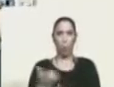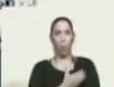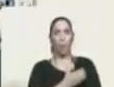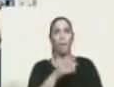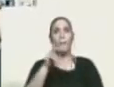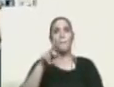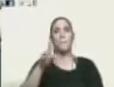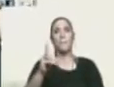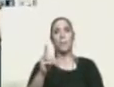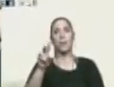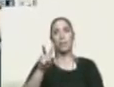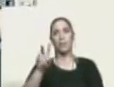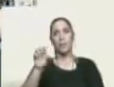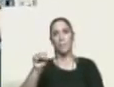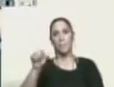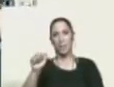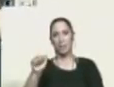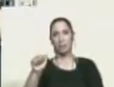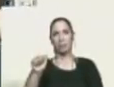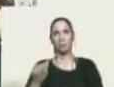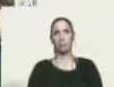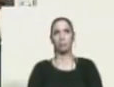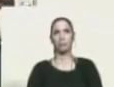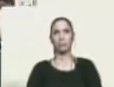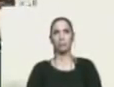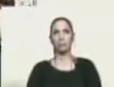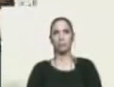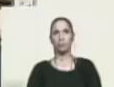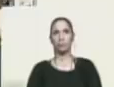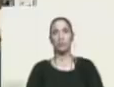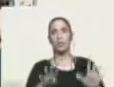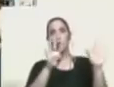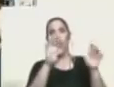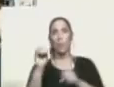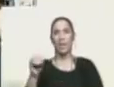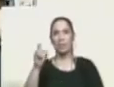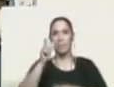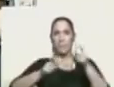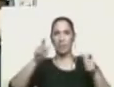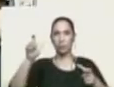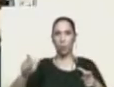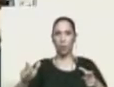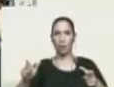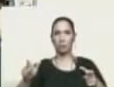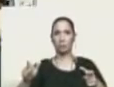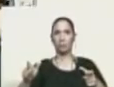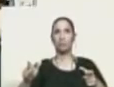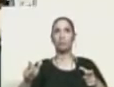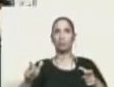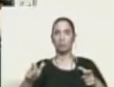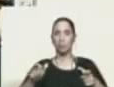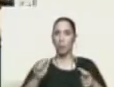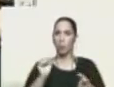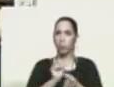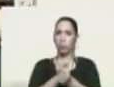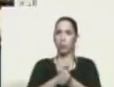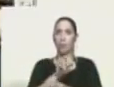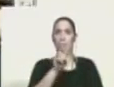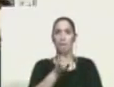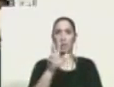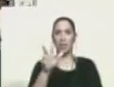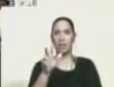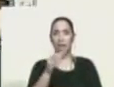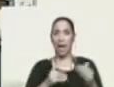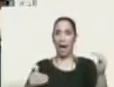este sentido, puedo decir que hay en este momento 90 funcionarios procesados, entre ellos 23 altos